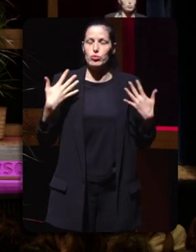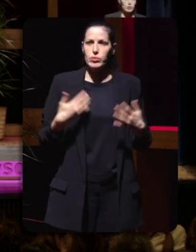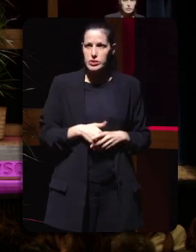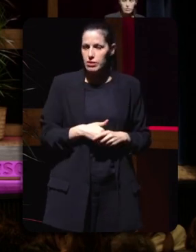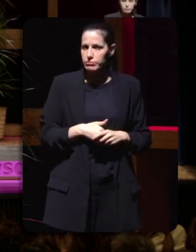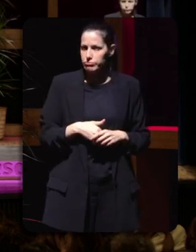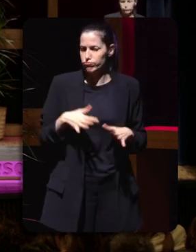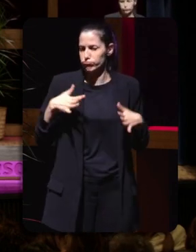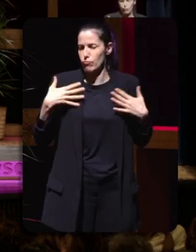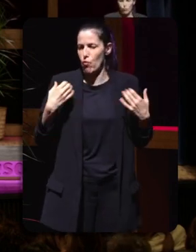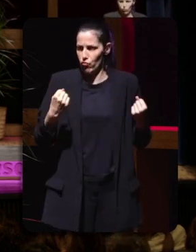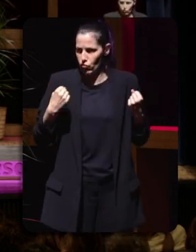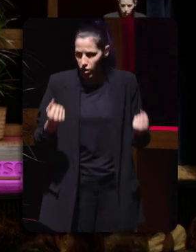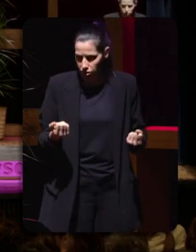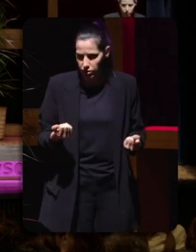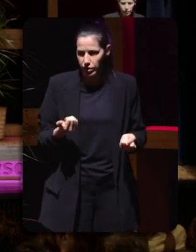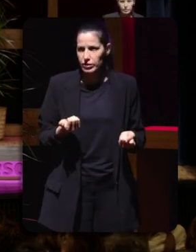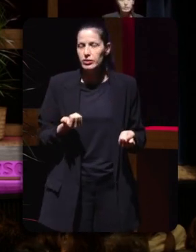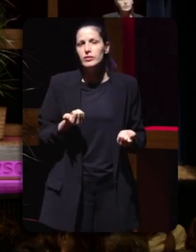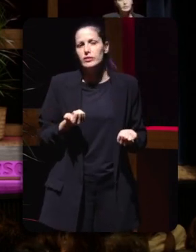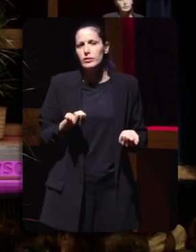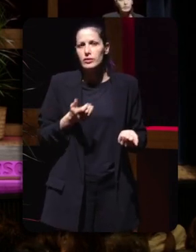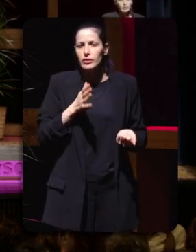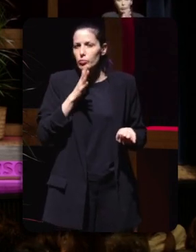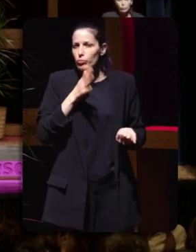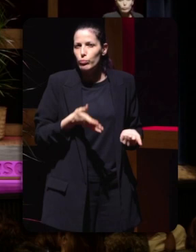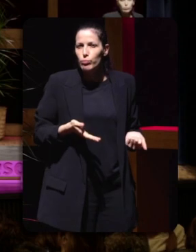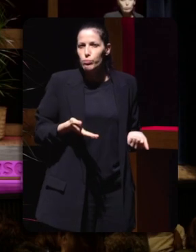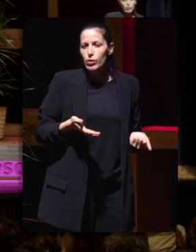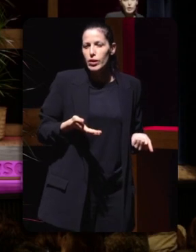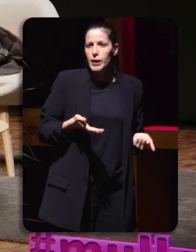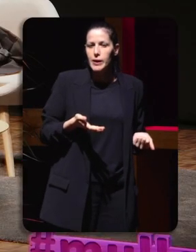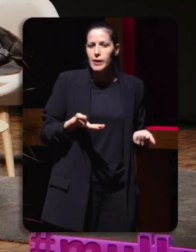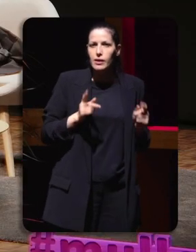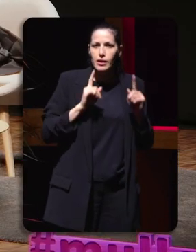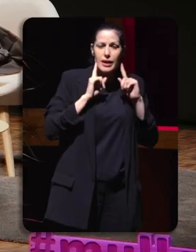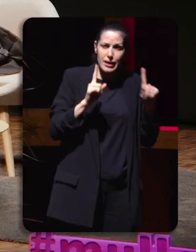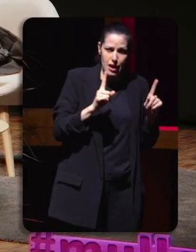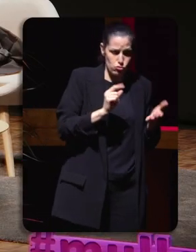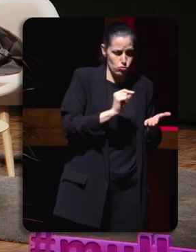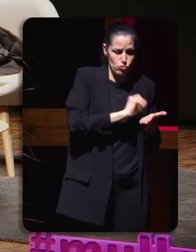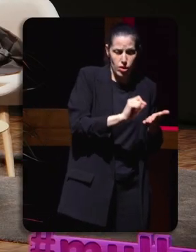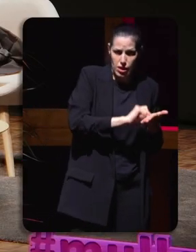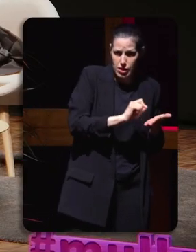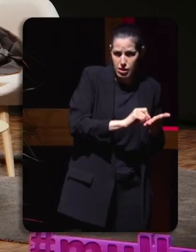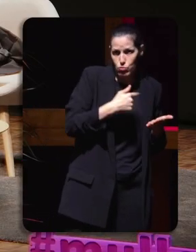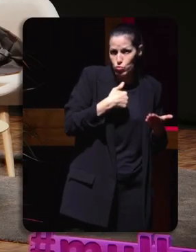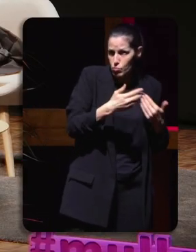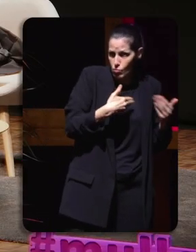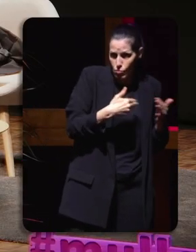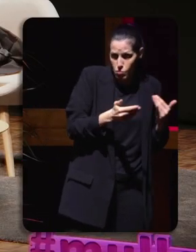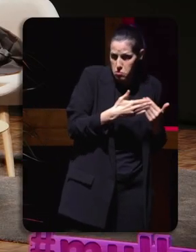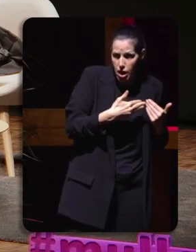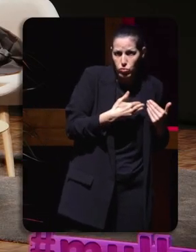muchísimo y que no hubiera podido conocer de no haber escrito la mejor madre del mundo Yo